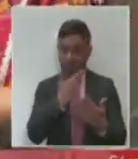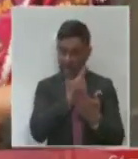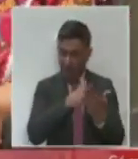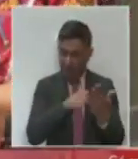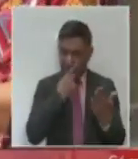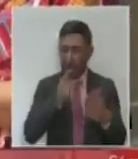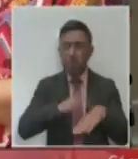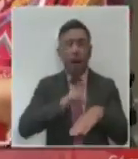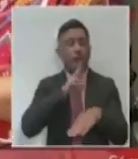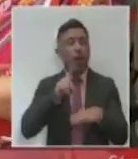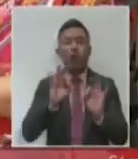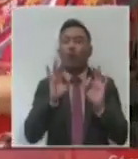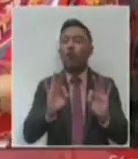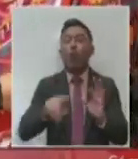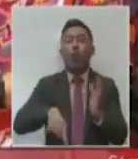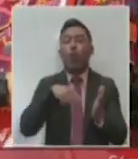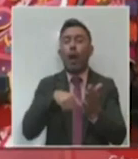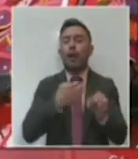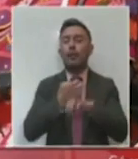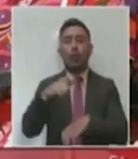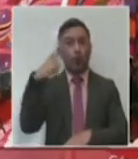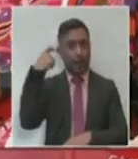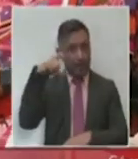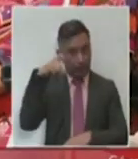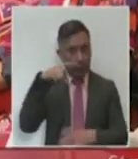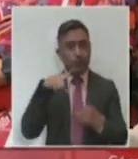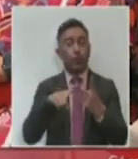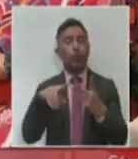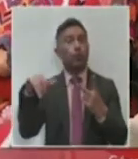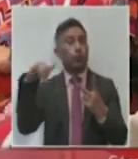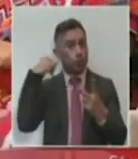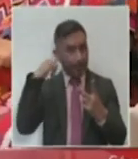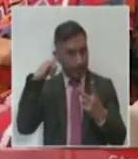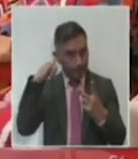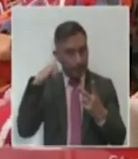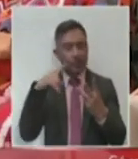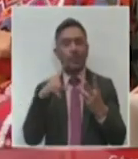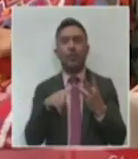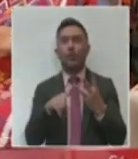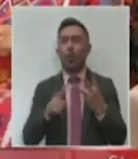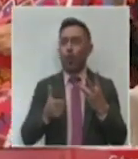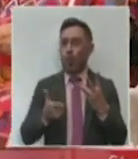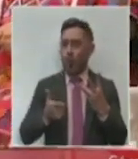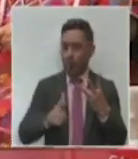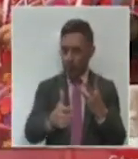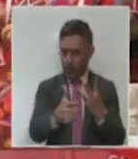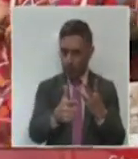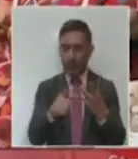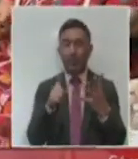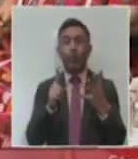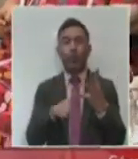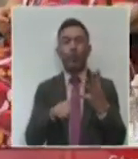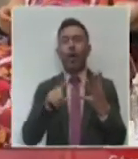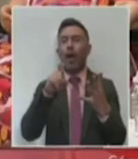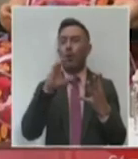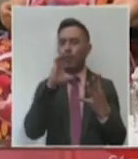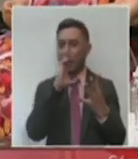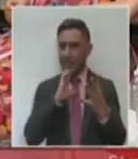El segundo, Yucatán. El tercero, Guanajuato. El cuarto,